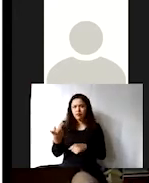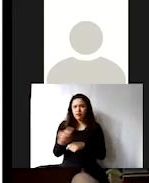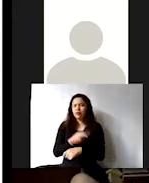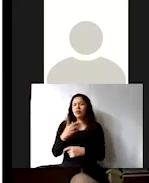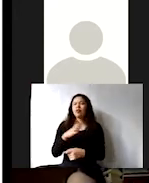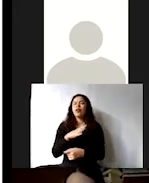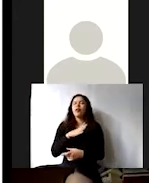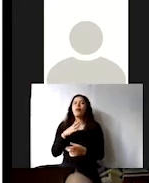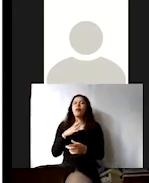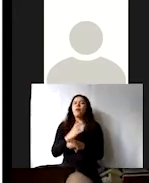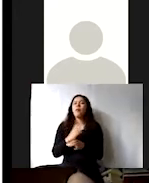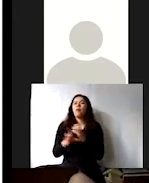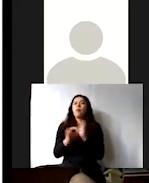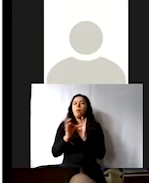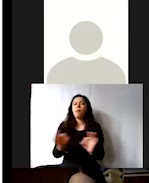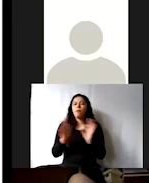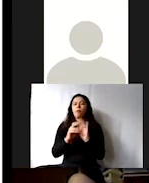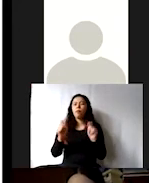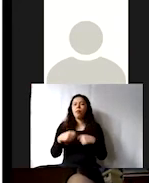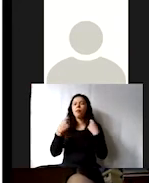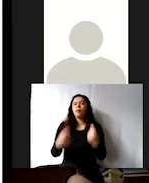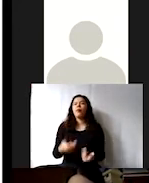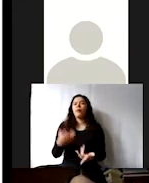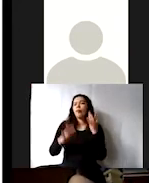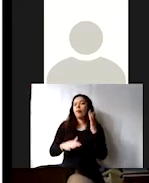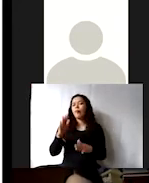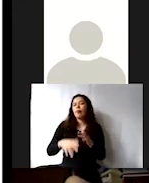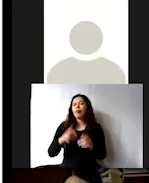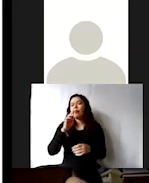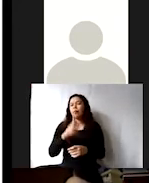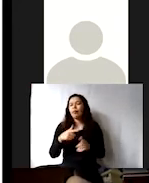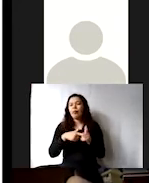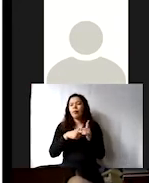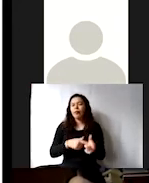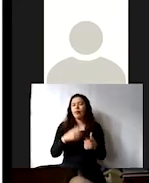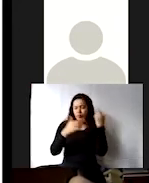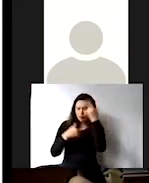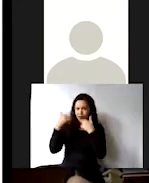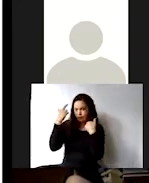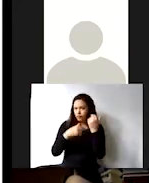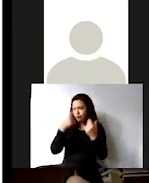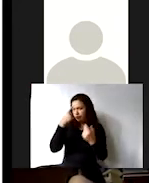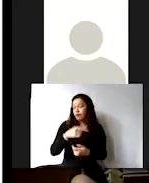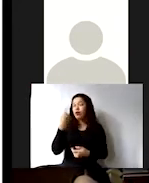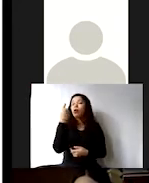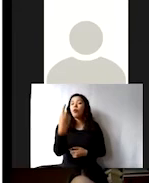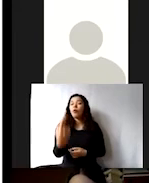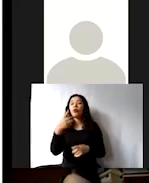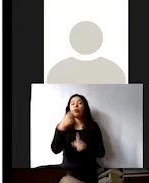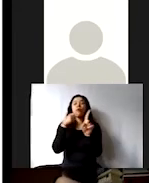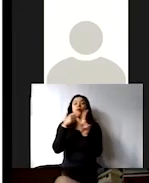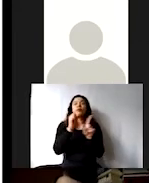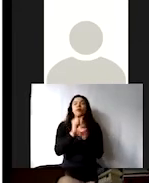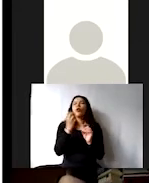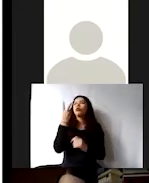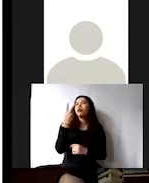que priorizar, ¿no? Y a veces es mejor tener el seguimiento y la revisión de uno de los objetivos o dos o